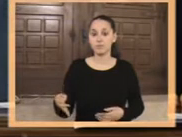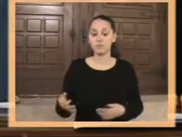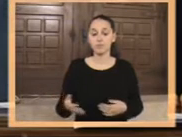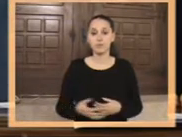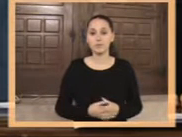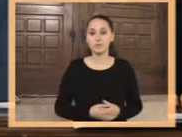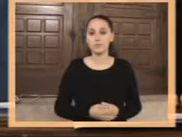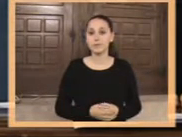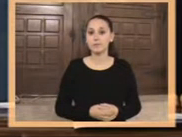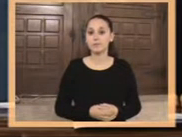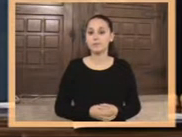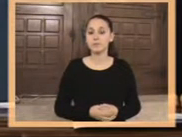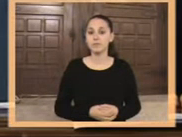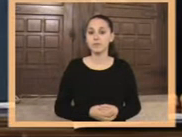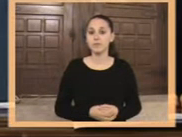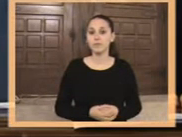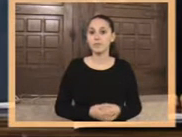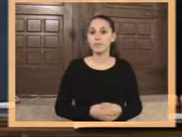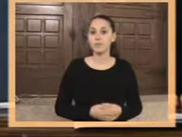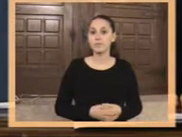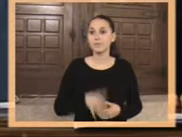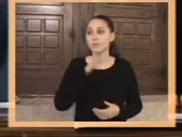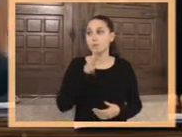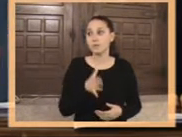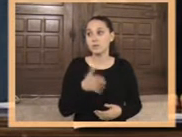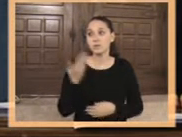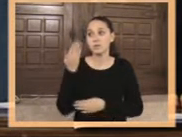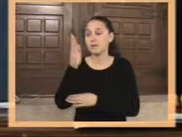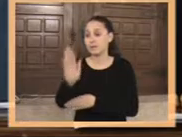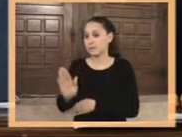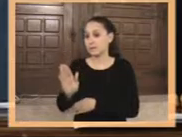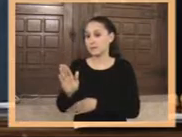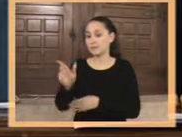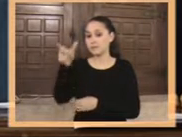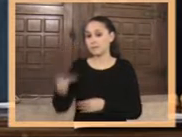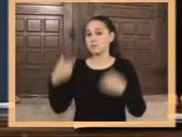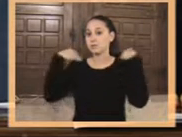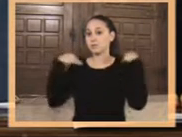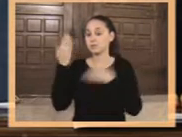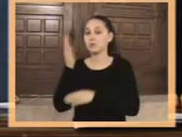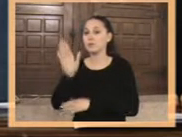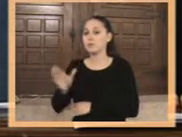sencillamente, señor representante de Plasencia en Común, le insto a que vote a favor